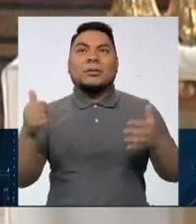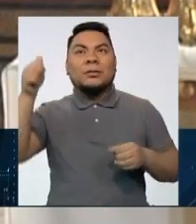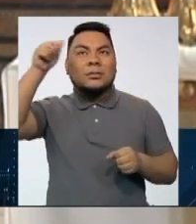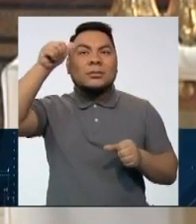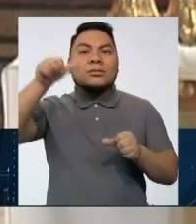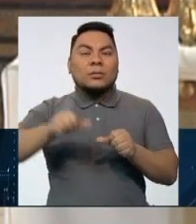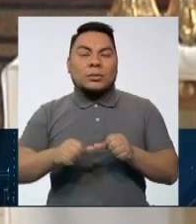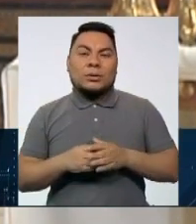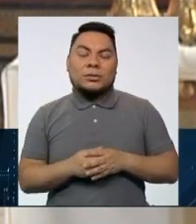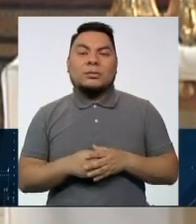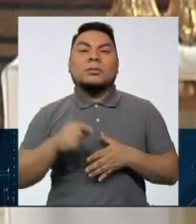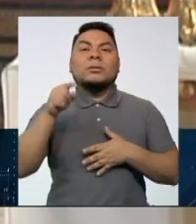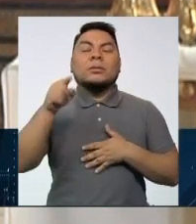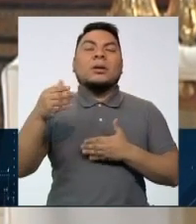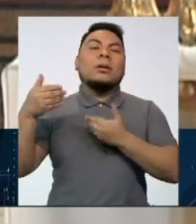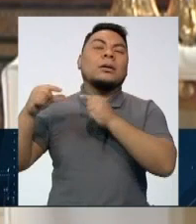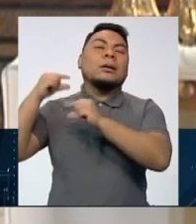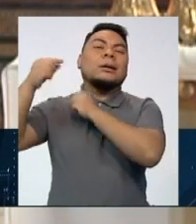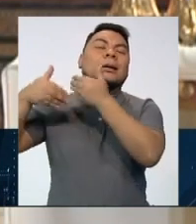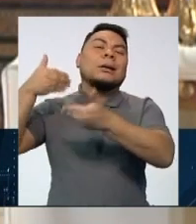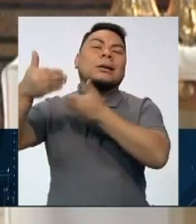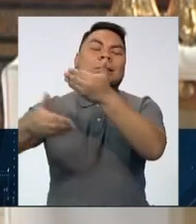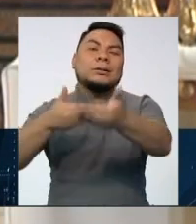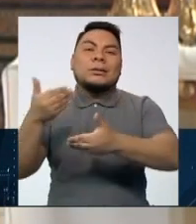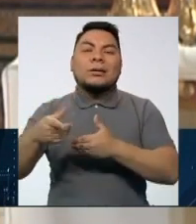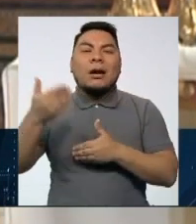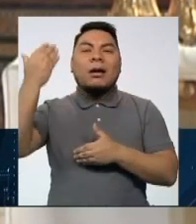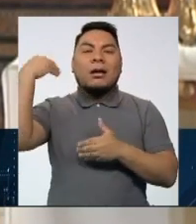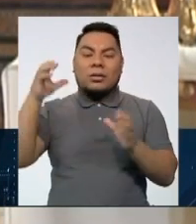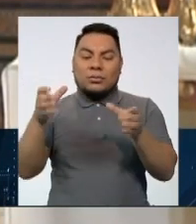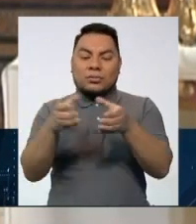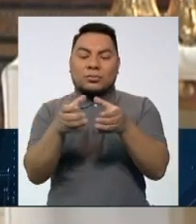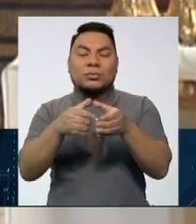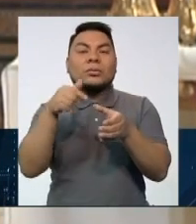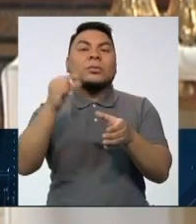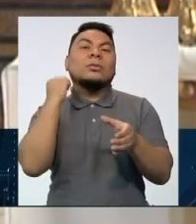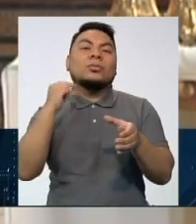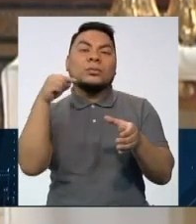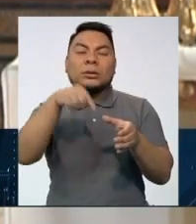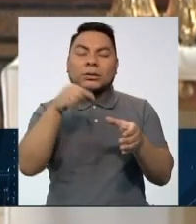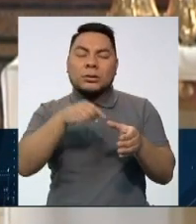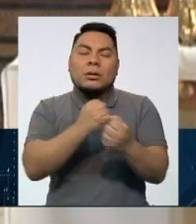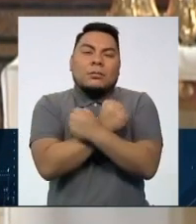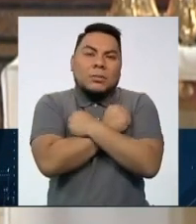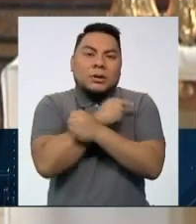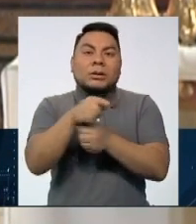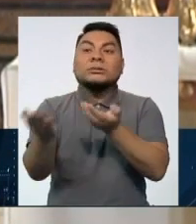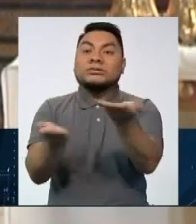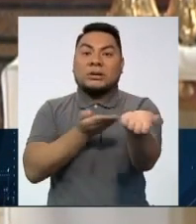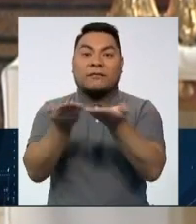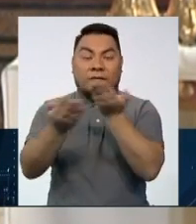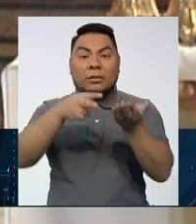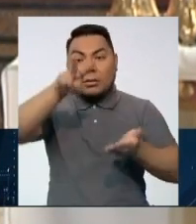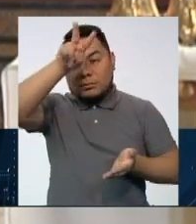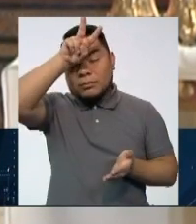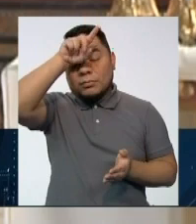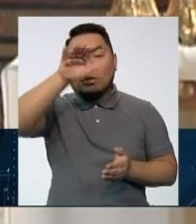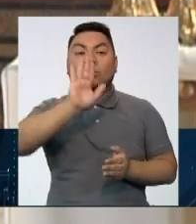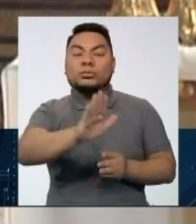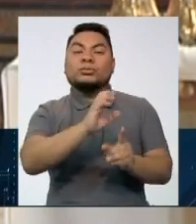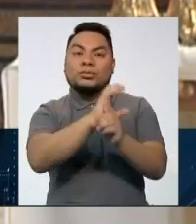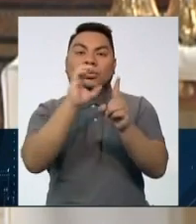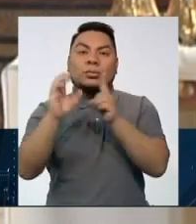recuerdo de las generaciones de jesuitas que han amado y servido a nuestra patria, a sus